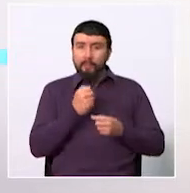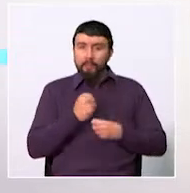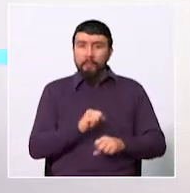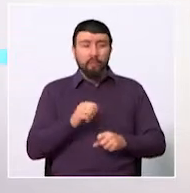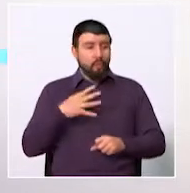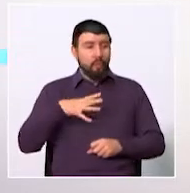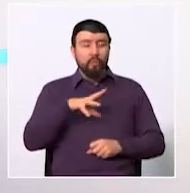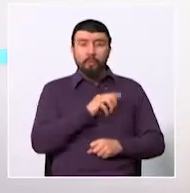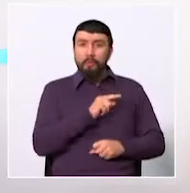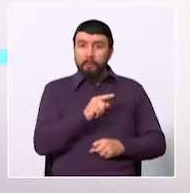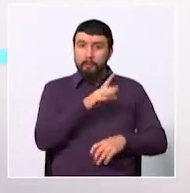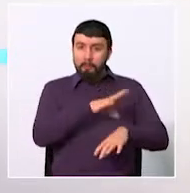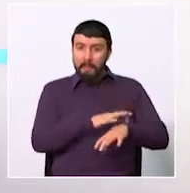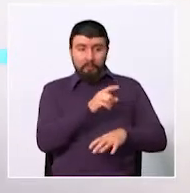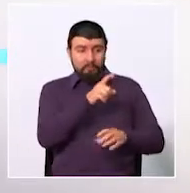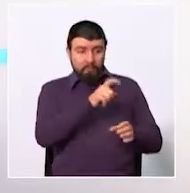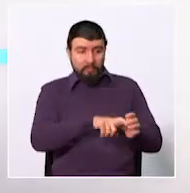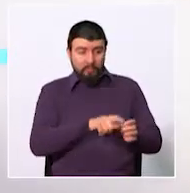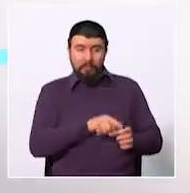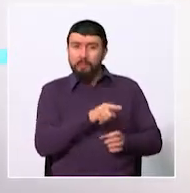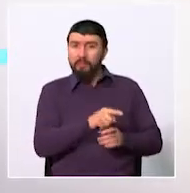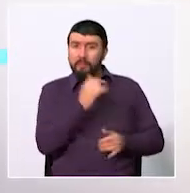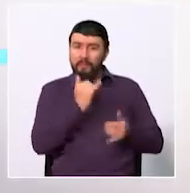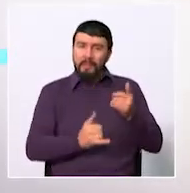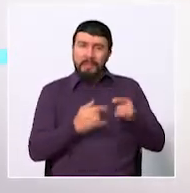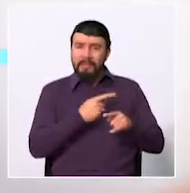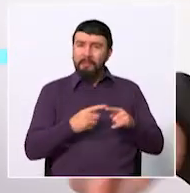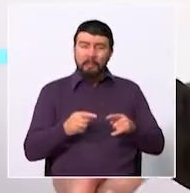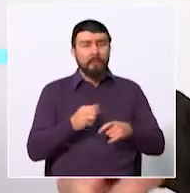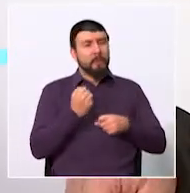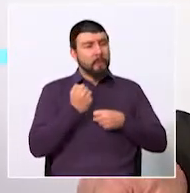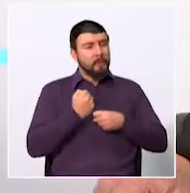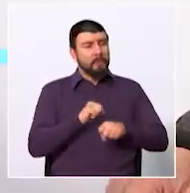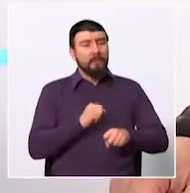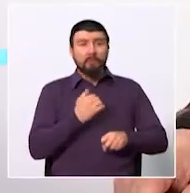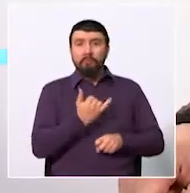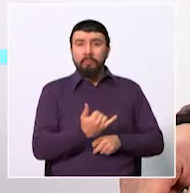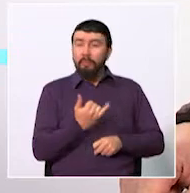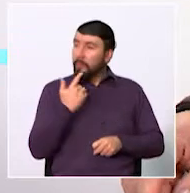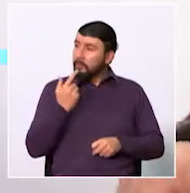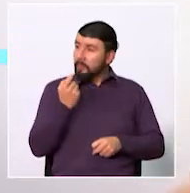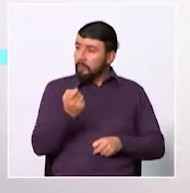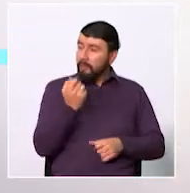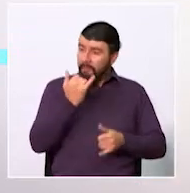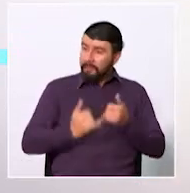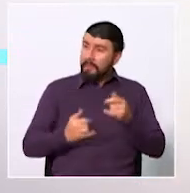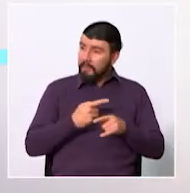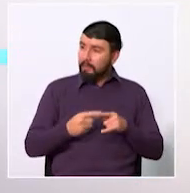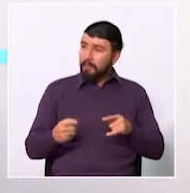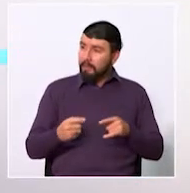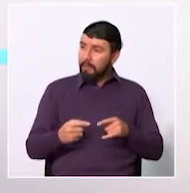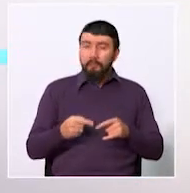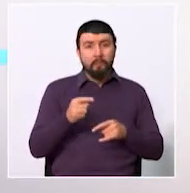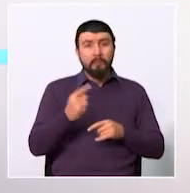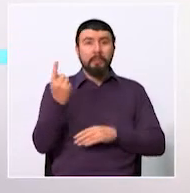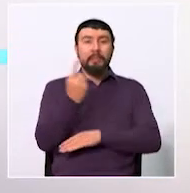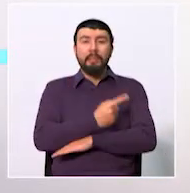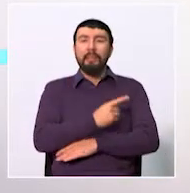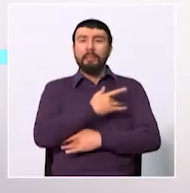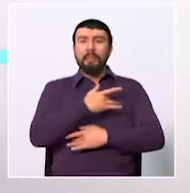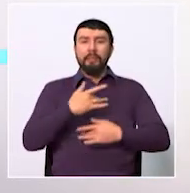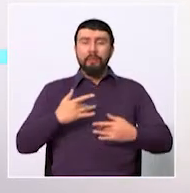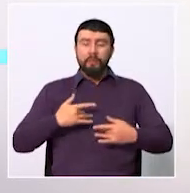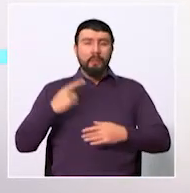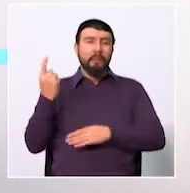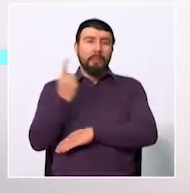que están trabajando con nosotros además de sacrificar un fin de semana de eso este fin de semana si el edificio no sólo del vídeo pero todo él sí